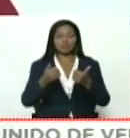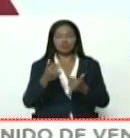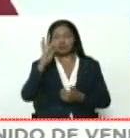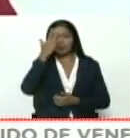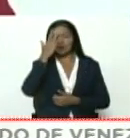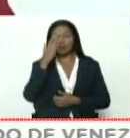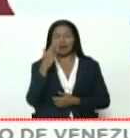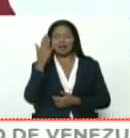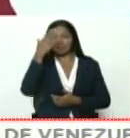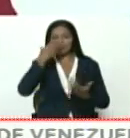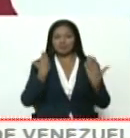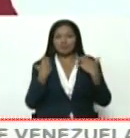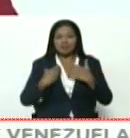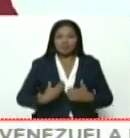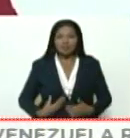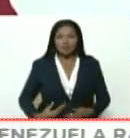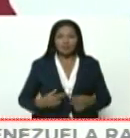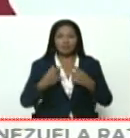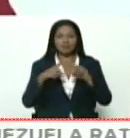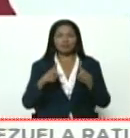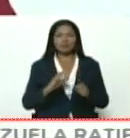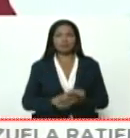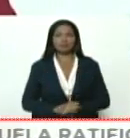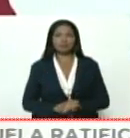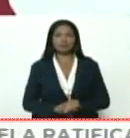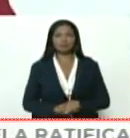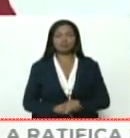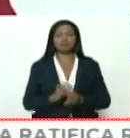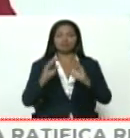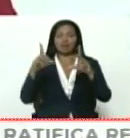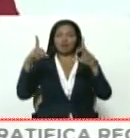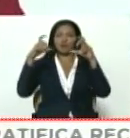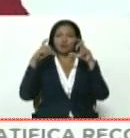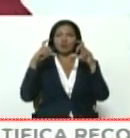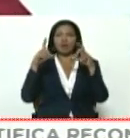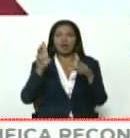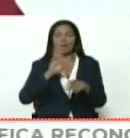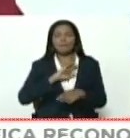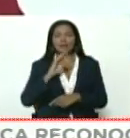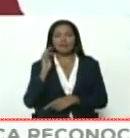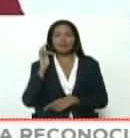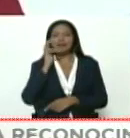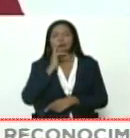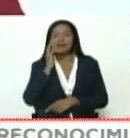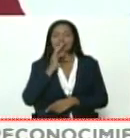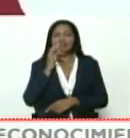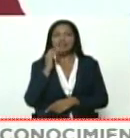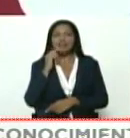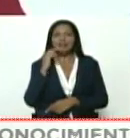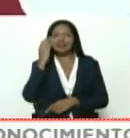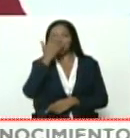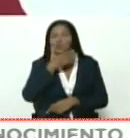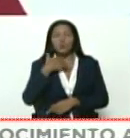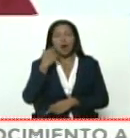carnaval disfrazado. Me mandaron una foto de una nieta mía que es catirita, así como yo.